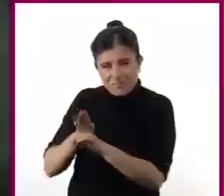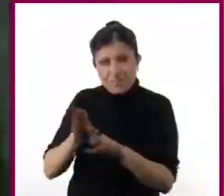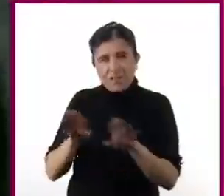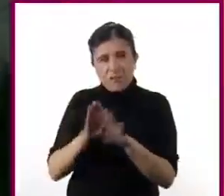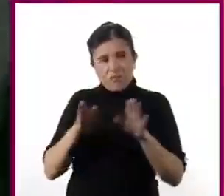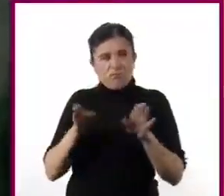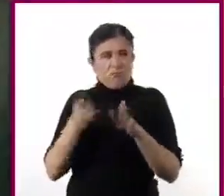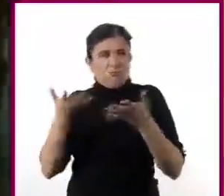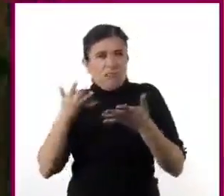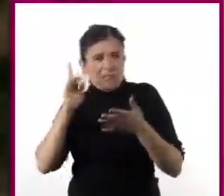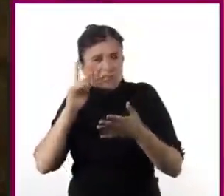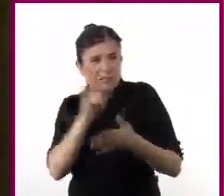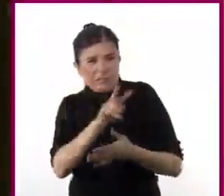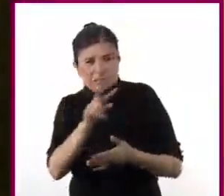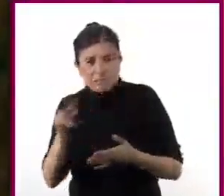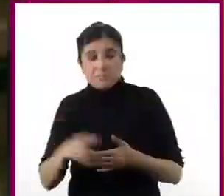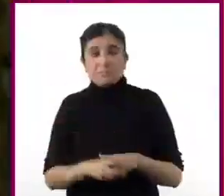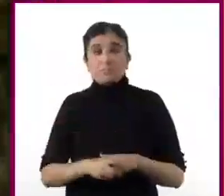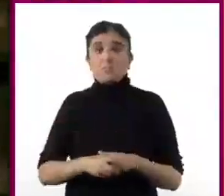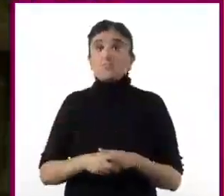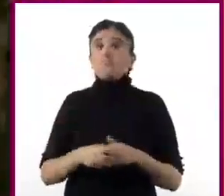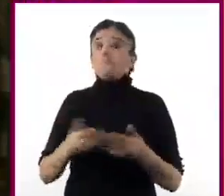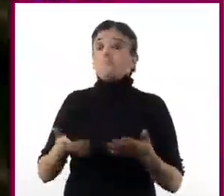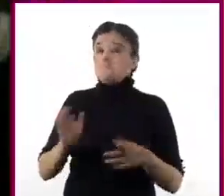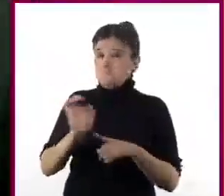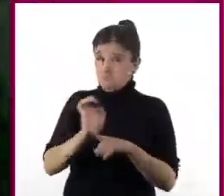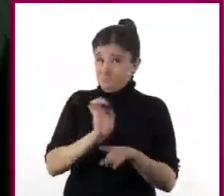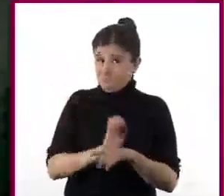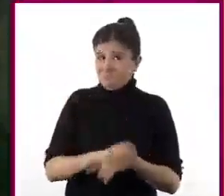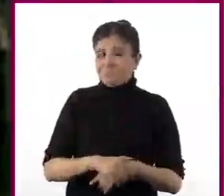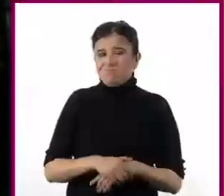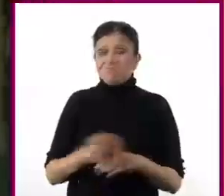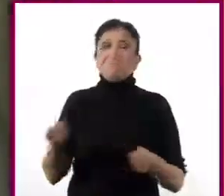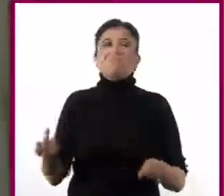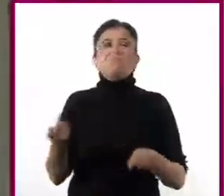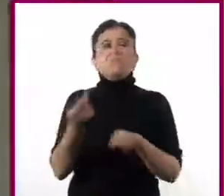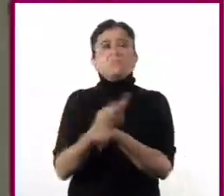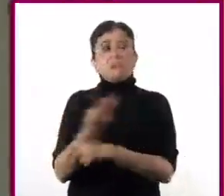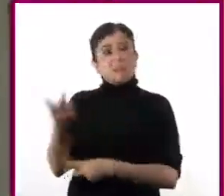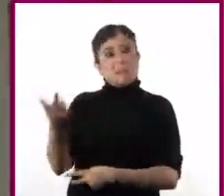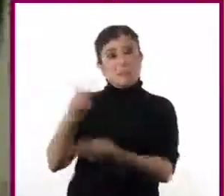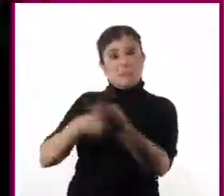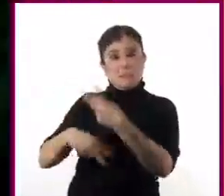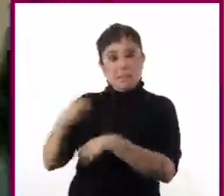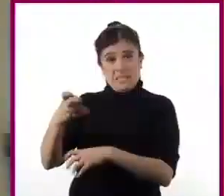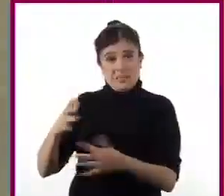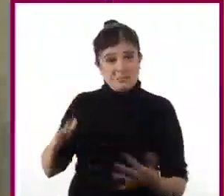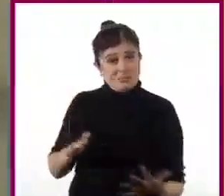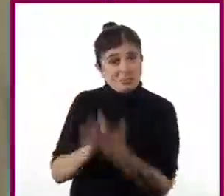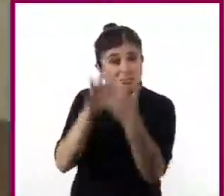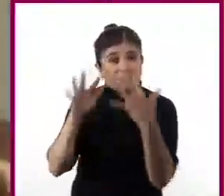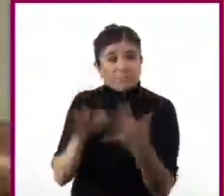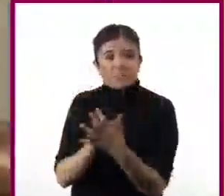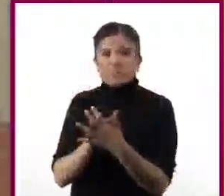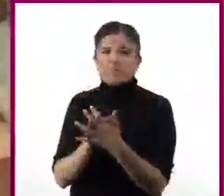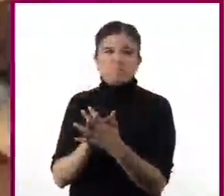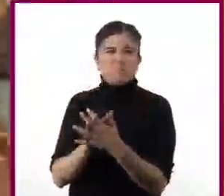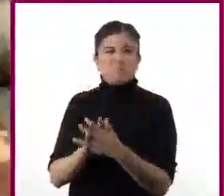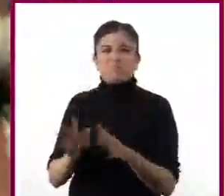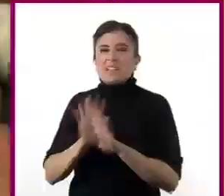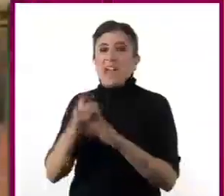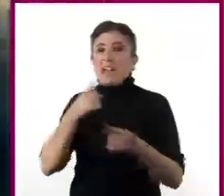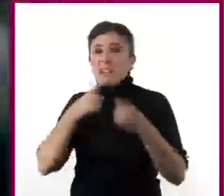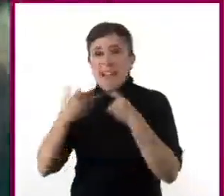vía tradicionalmente empleada. Entonces, bueno, lo que ocurre cuando viene este golpe es que se cierra cualquier